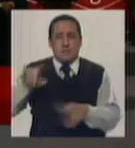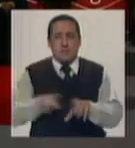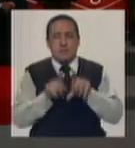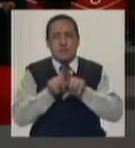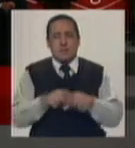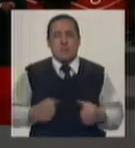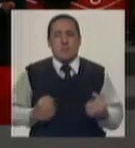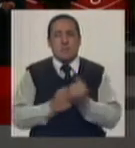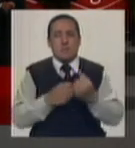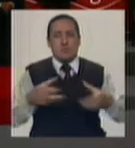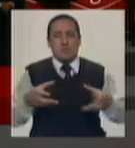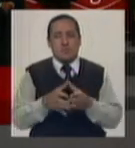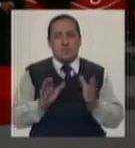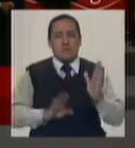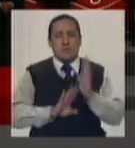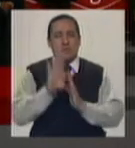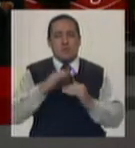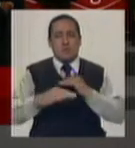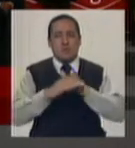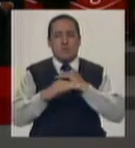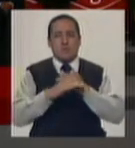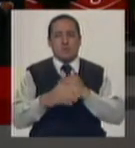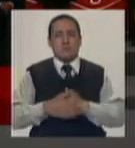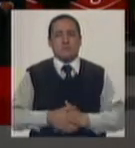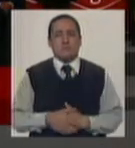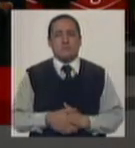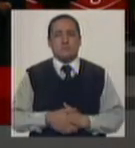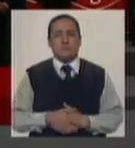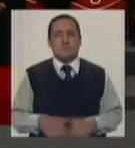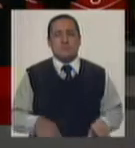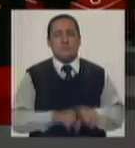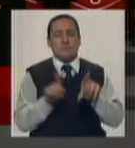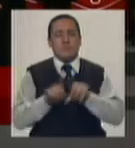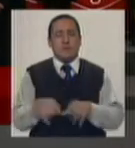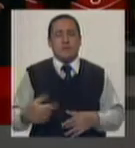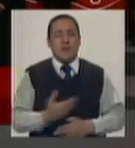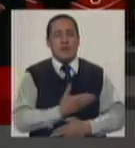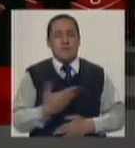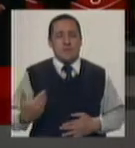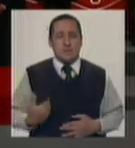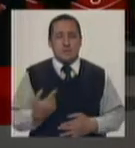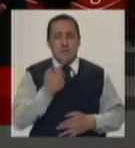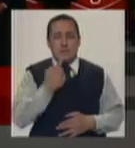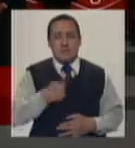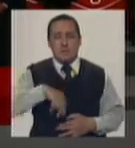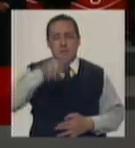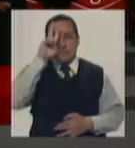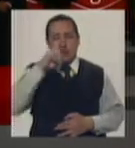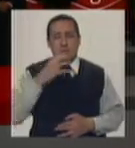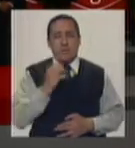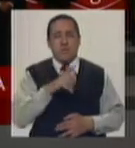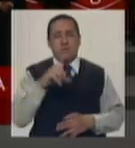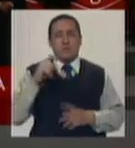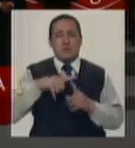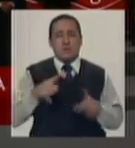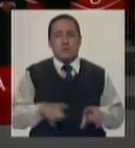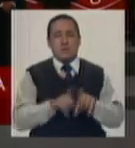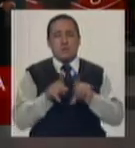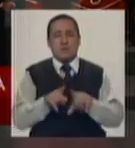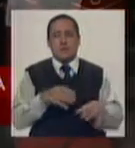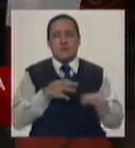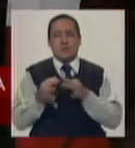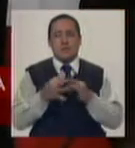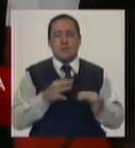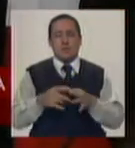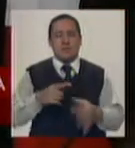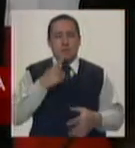agenda de desarrollo común. Precisamente el presidente de la República, Ollanta Humala, dijo en